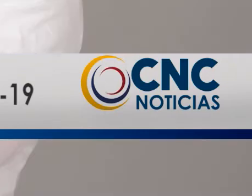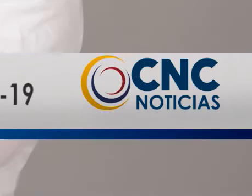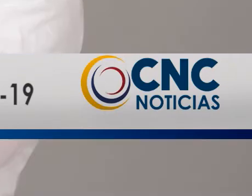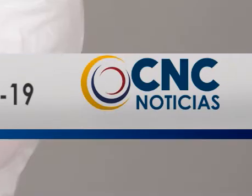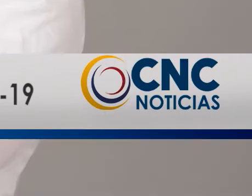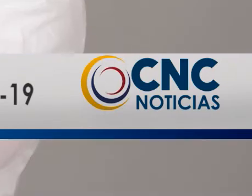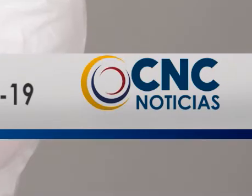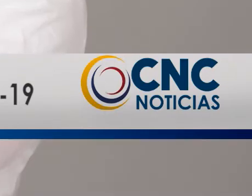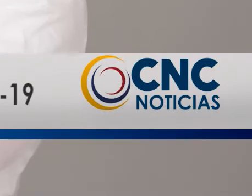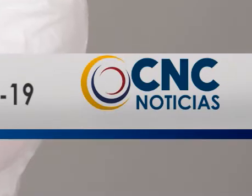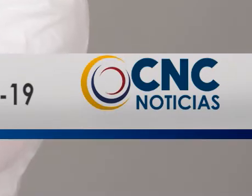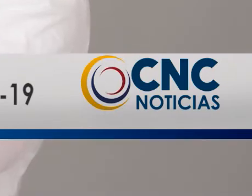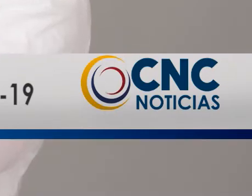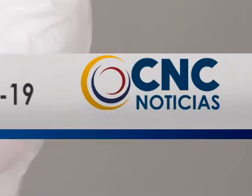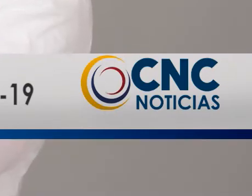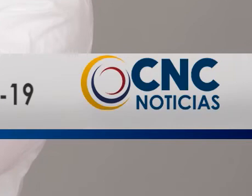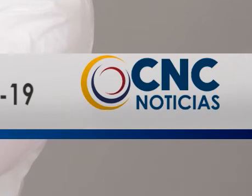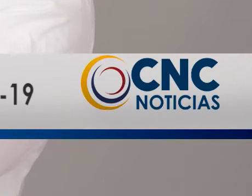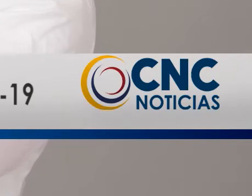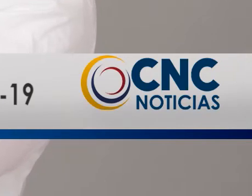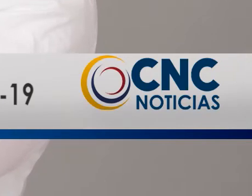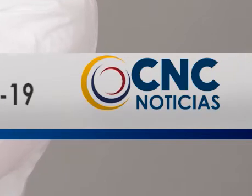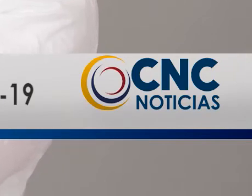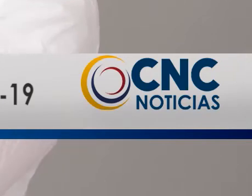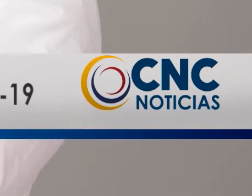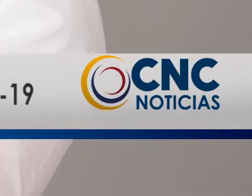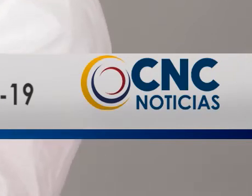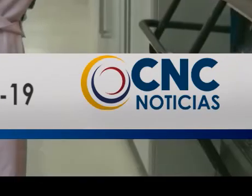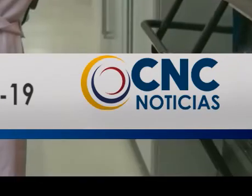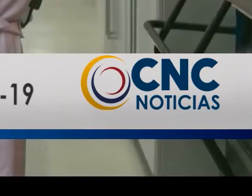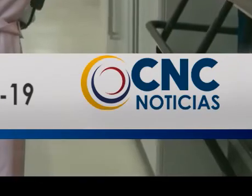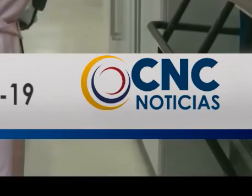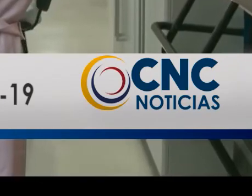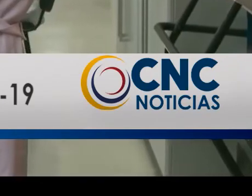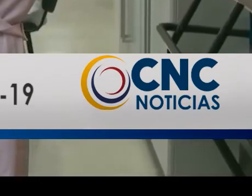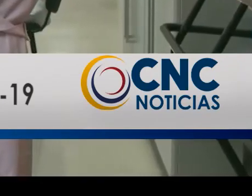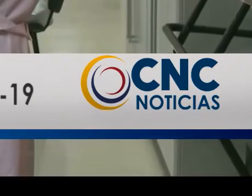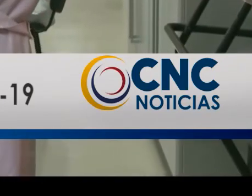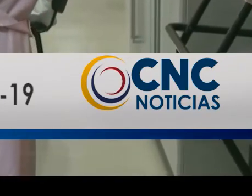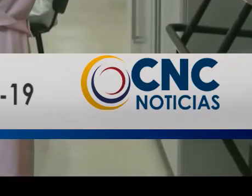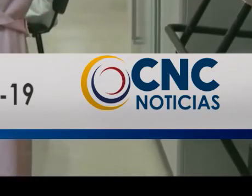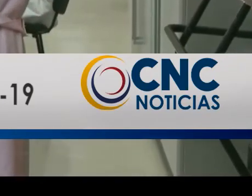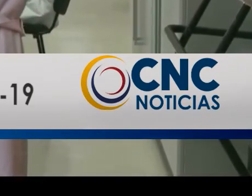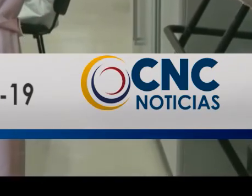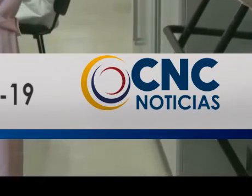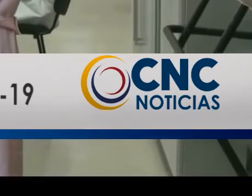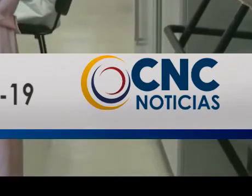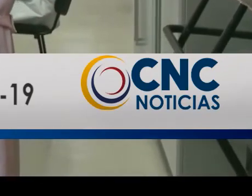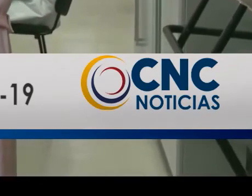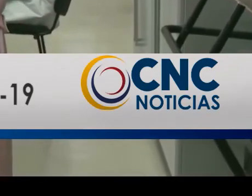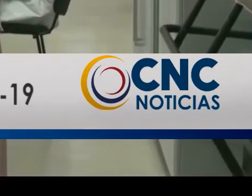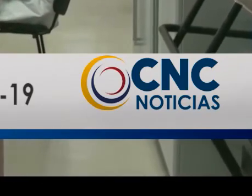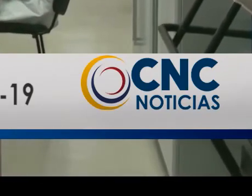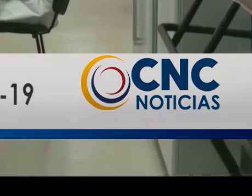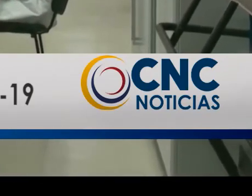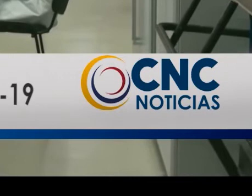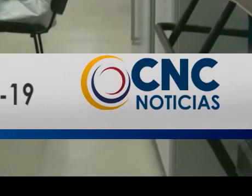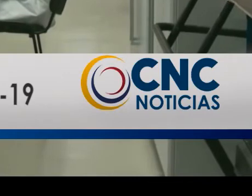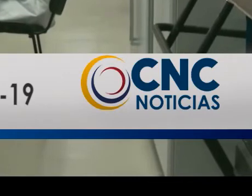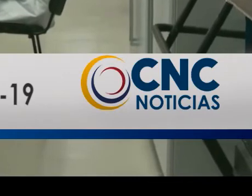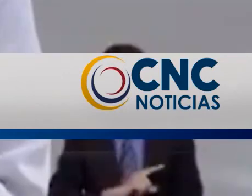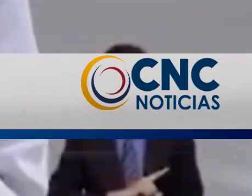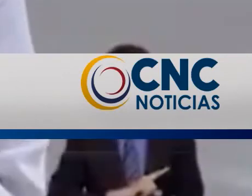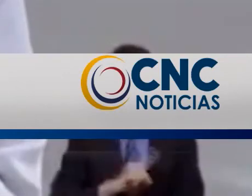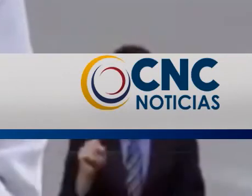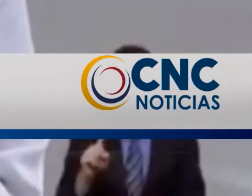queremos. Con este método las personas sabrán si son pacientes COVID o en algún momento lo fueron. La prueba rápida no